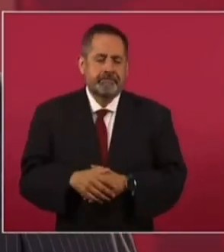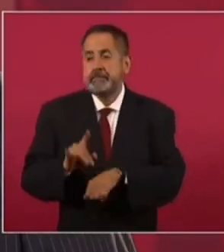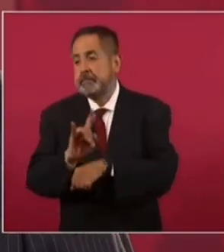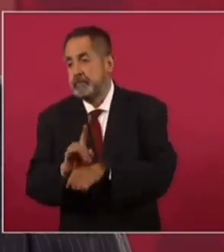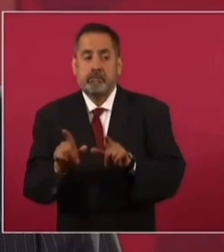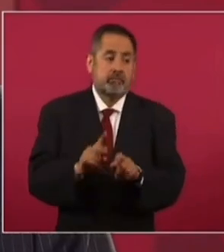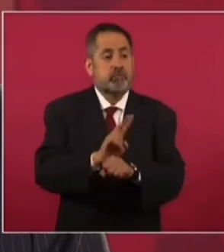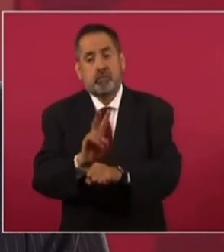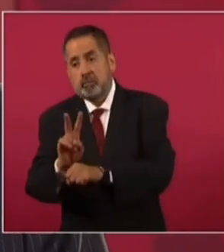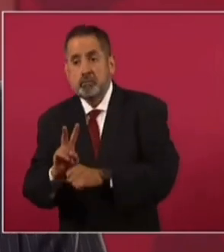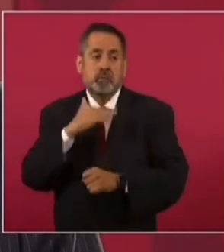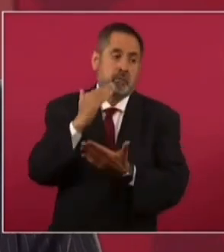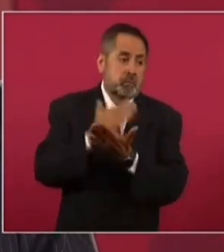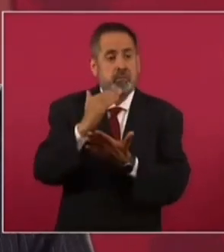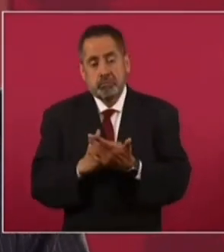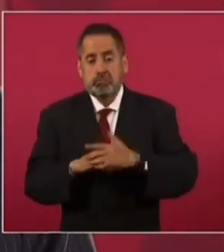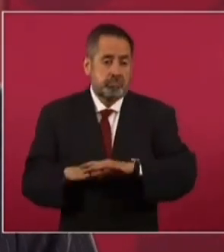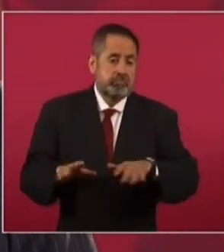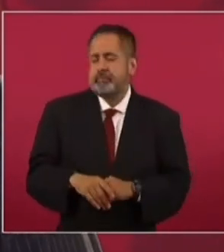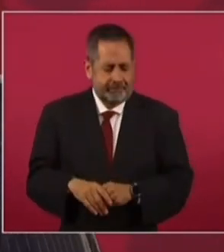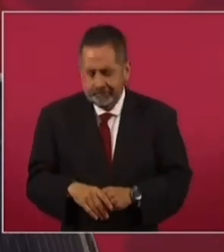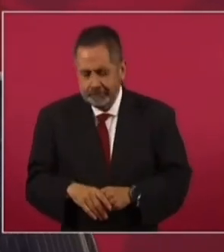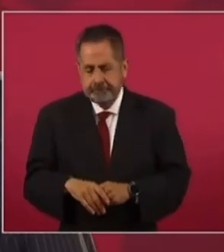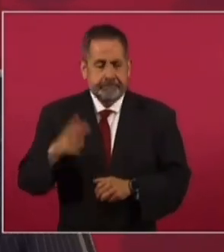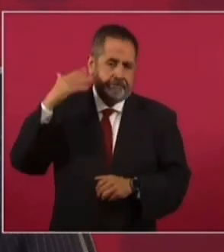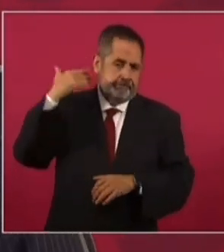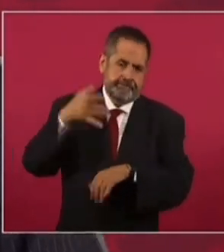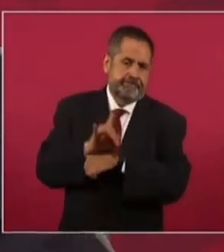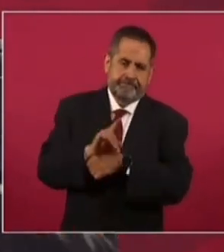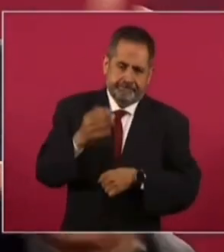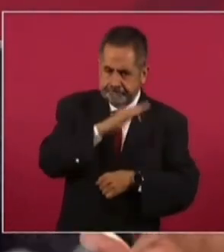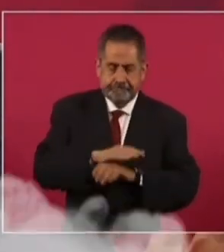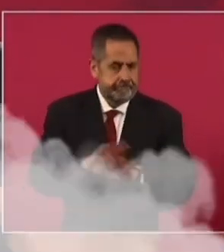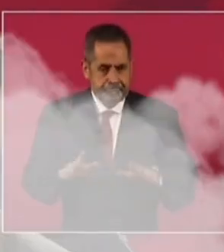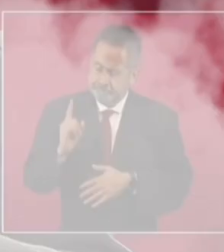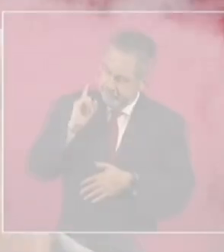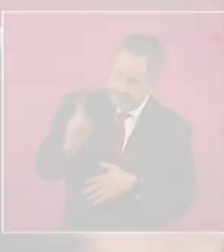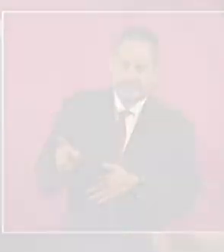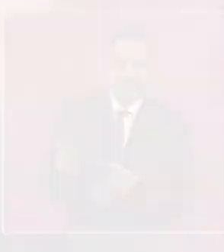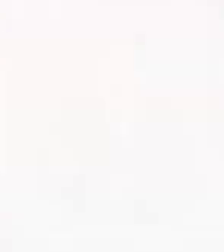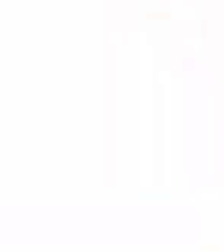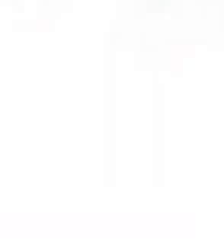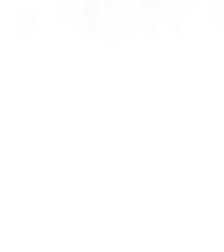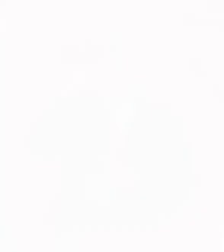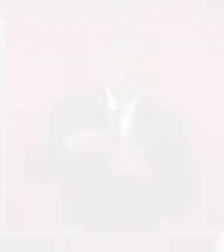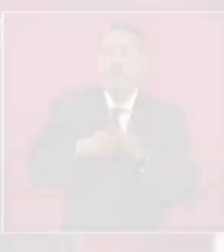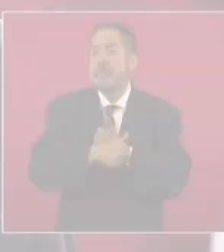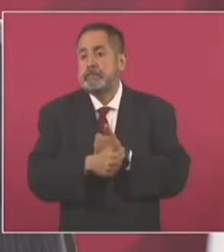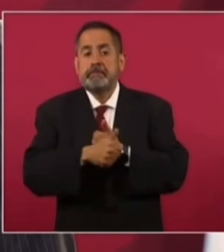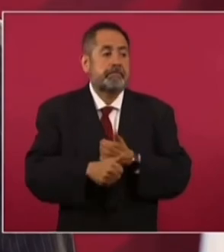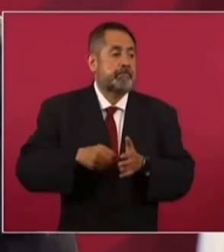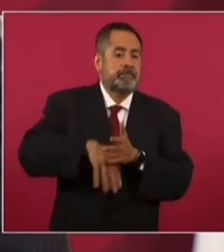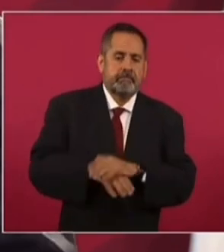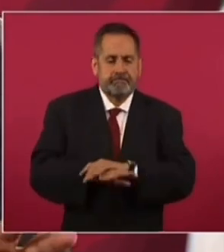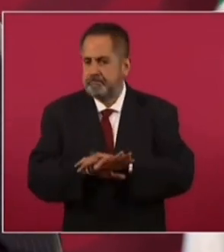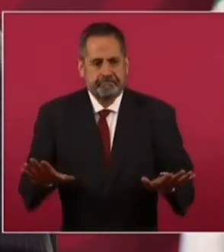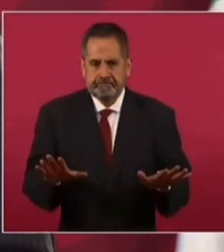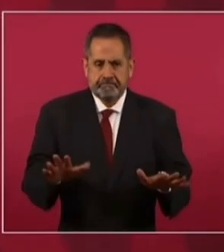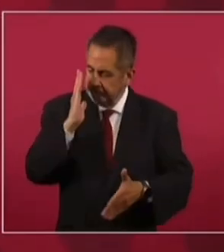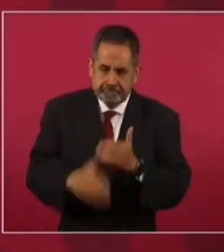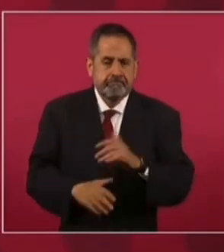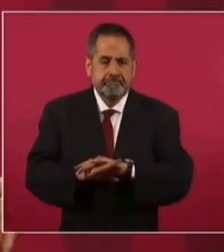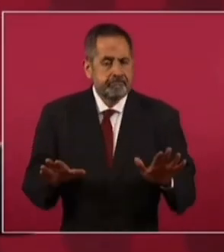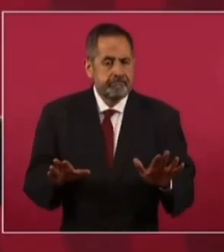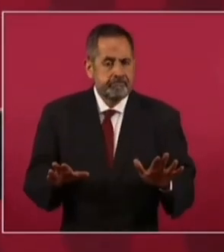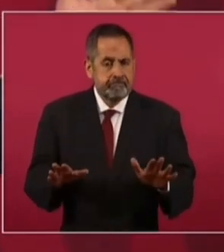simular que se iba a combatir la corrupción, de que ya no iba a haber impunidad, y con eso tapaban todo. Eso ya no existe.